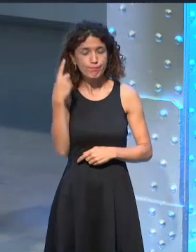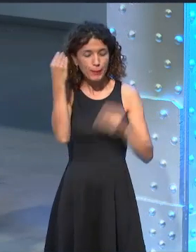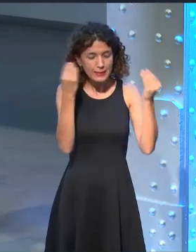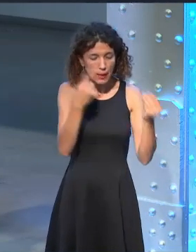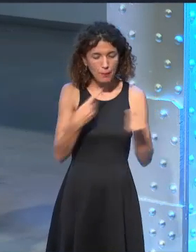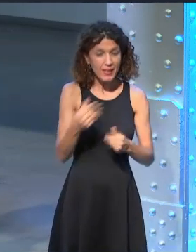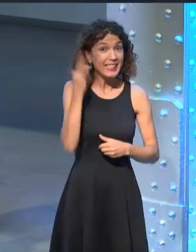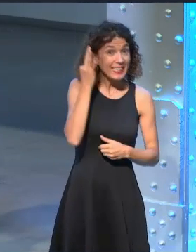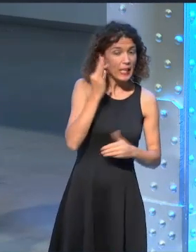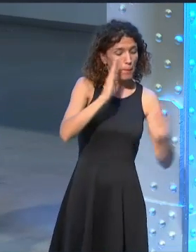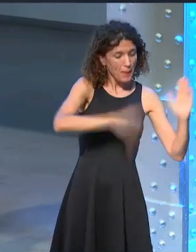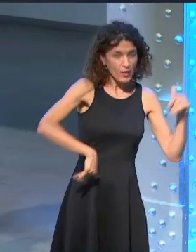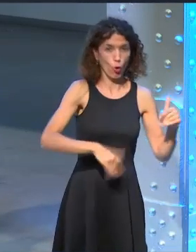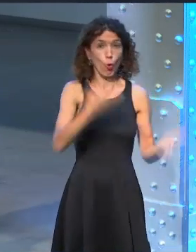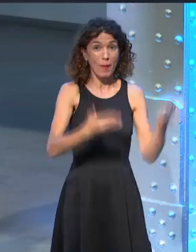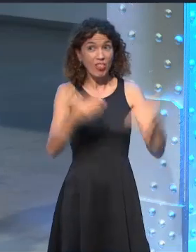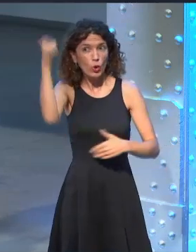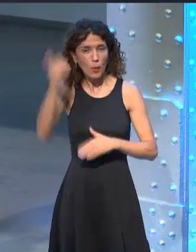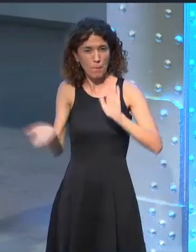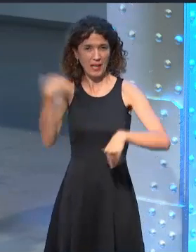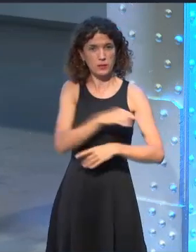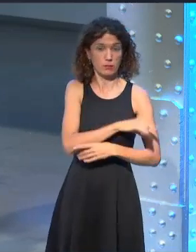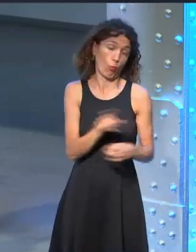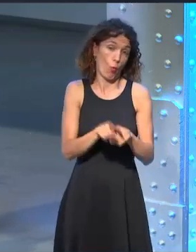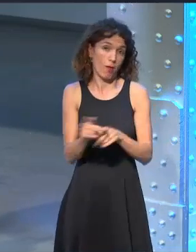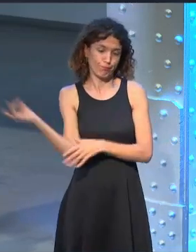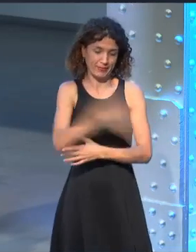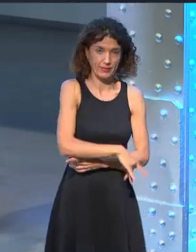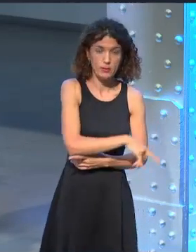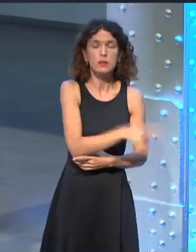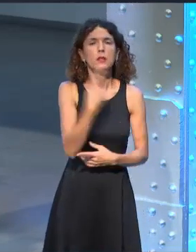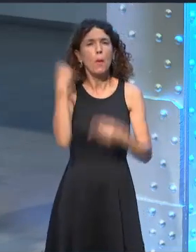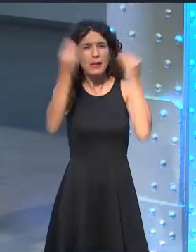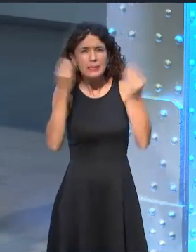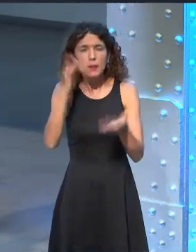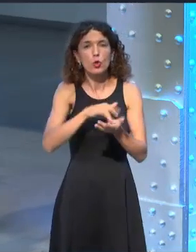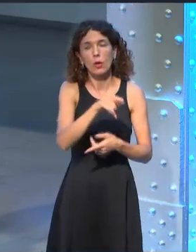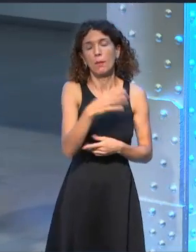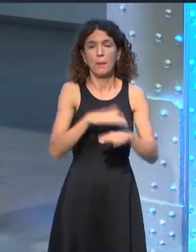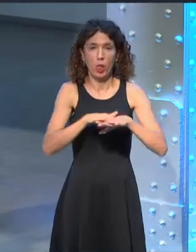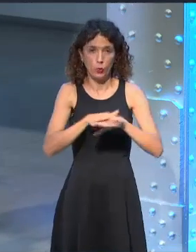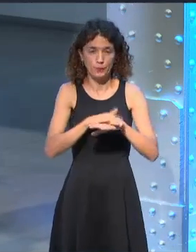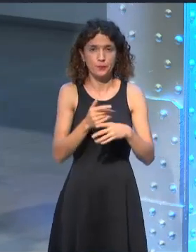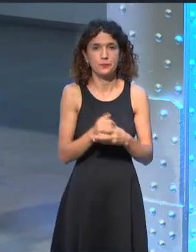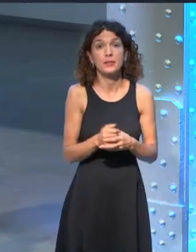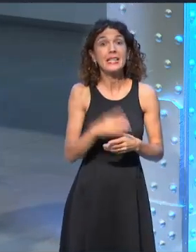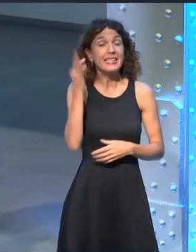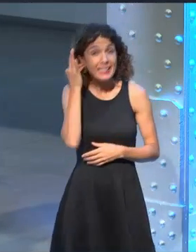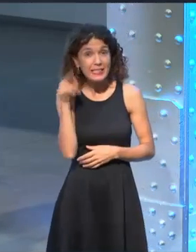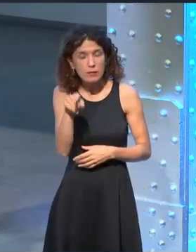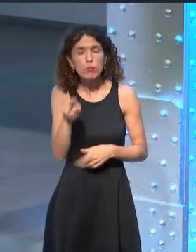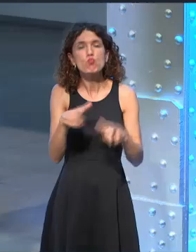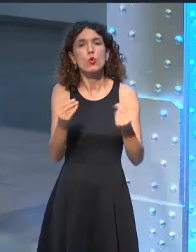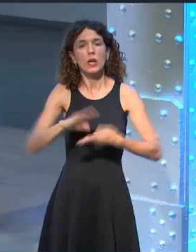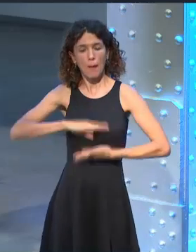que las niñas eran menos brillantes que los niños. Sin embargo, sí pensaban, perdón, que las niñas tenían